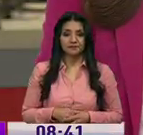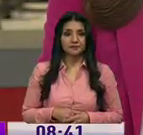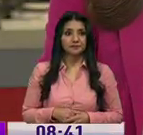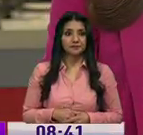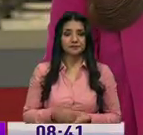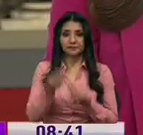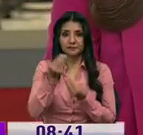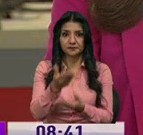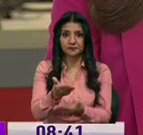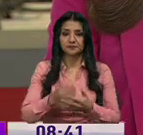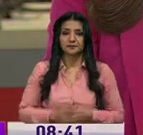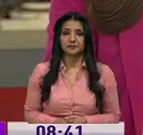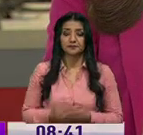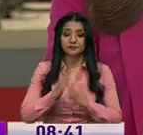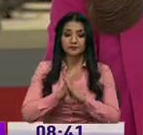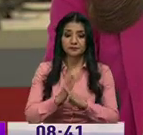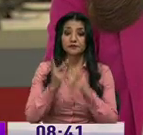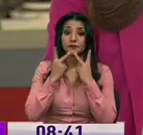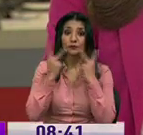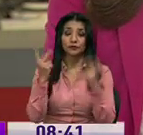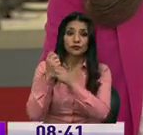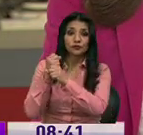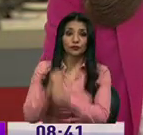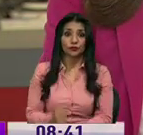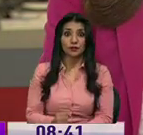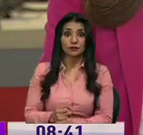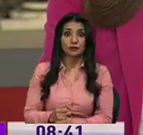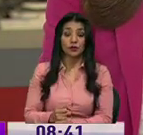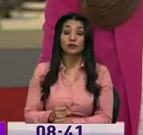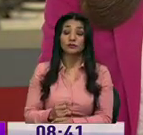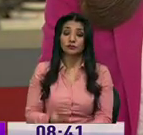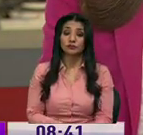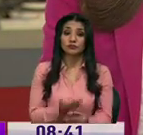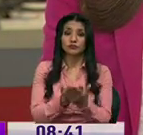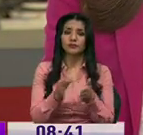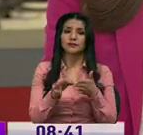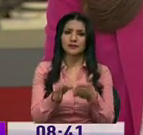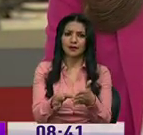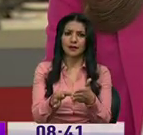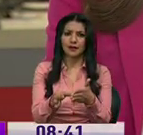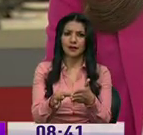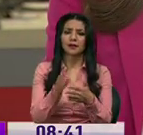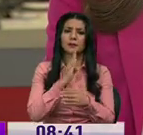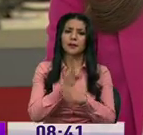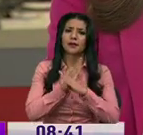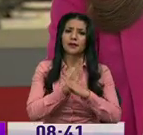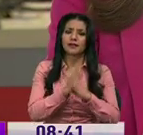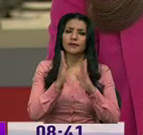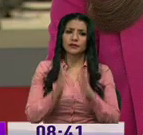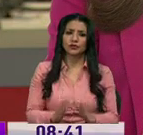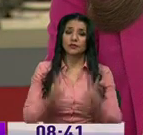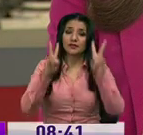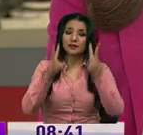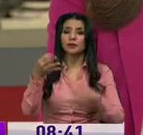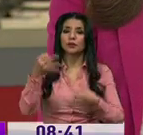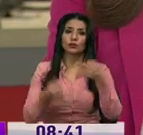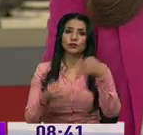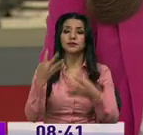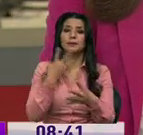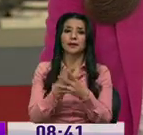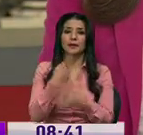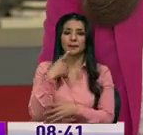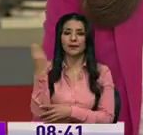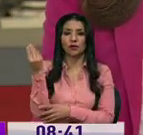Y les contamos que la Defensoría Pública y la Fundación Tierra de Hombres presentaron una guía práctica para defensores en materia de justicia penal